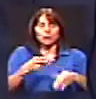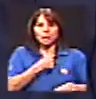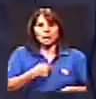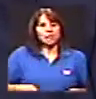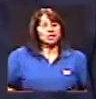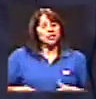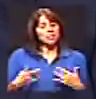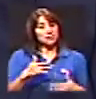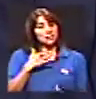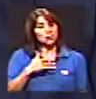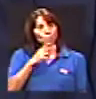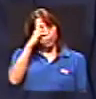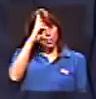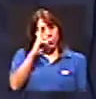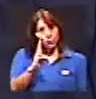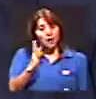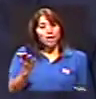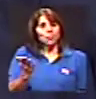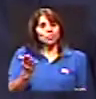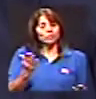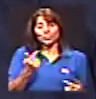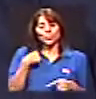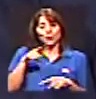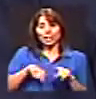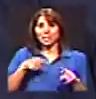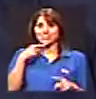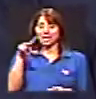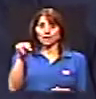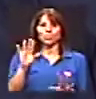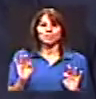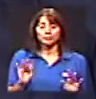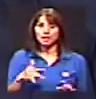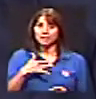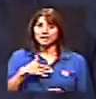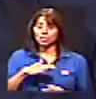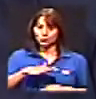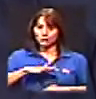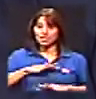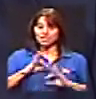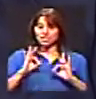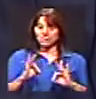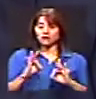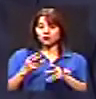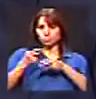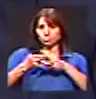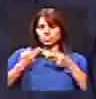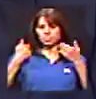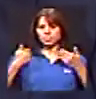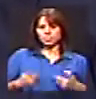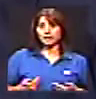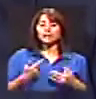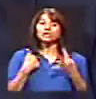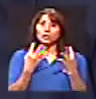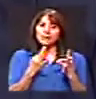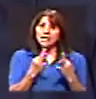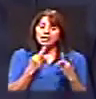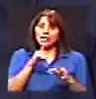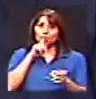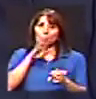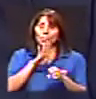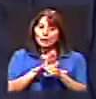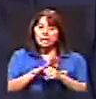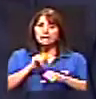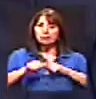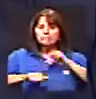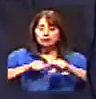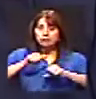parte decir que no. Me siento muy satisfecho con la nominación. Estoy tratando de cumplirle al pueblo herediano.